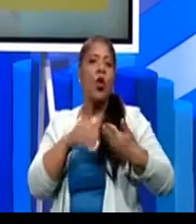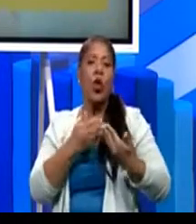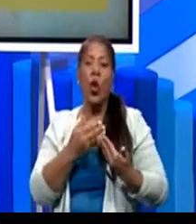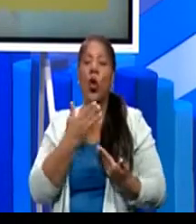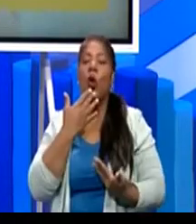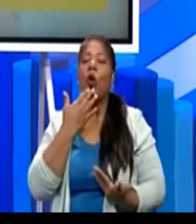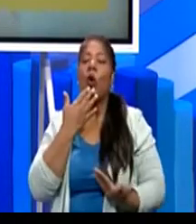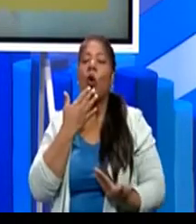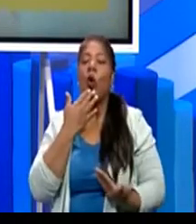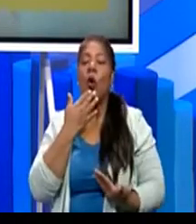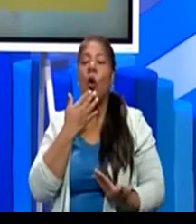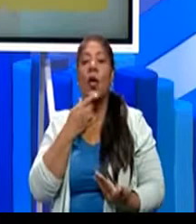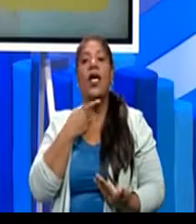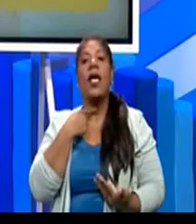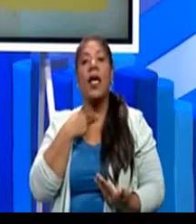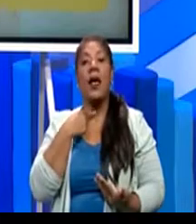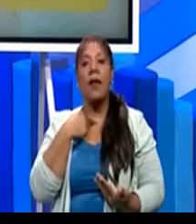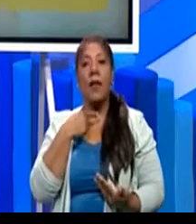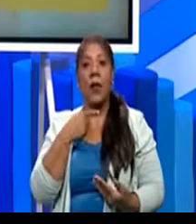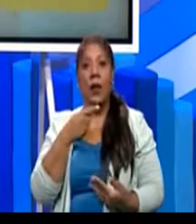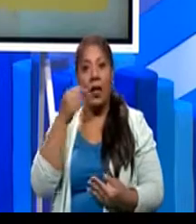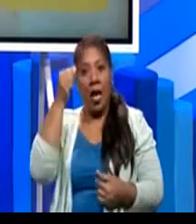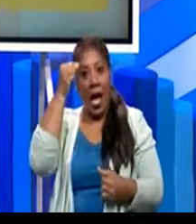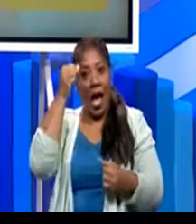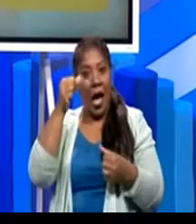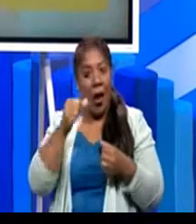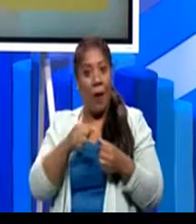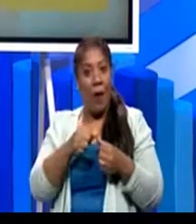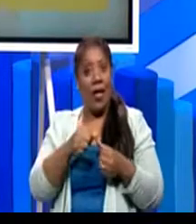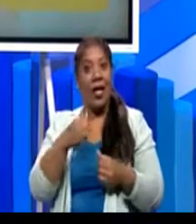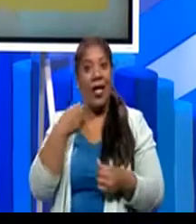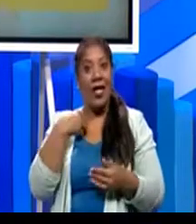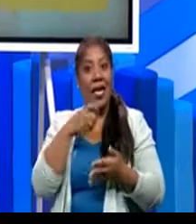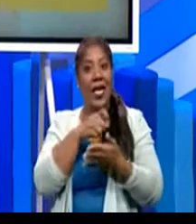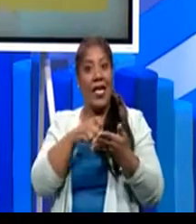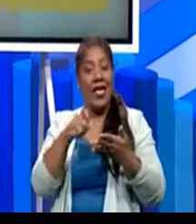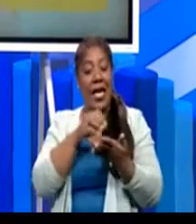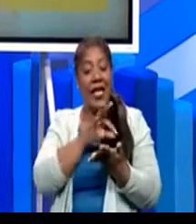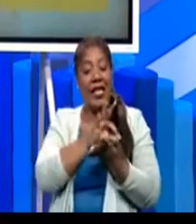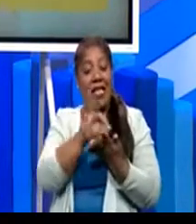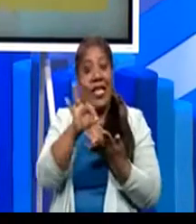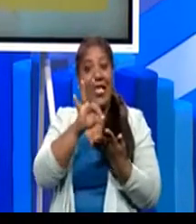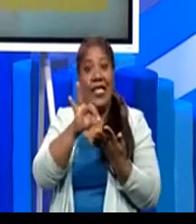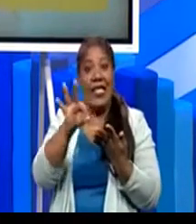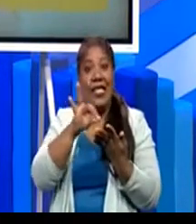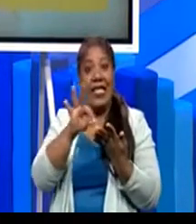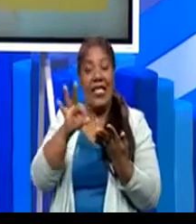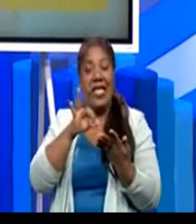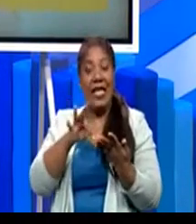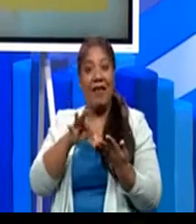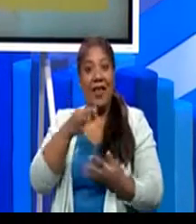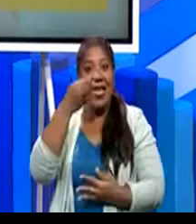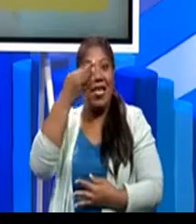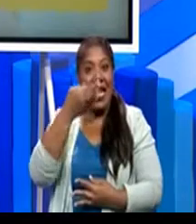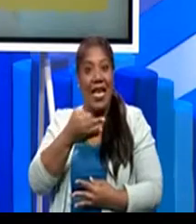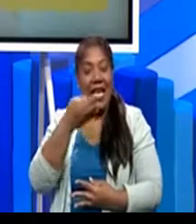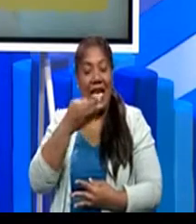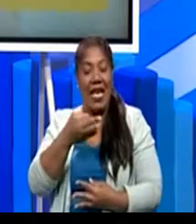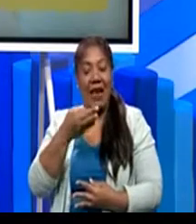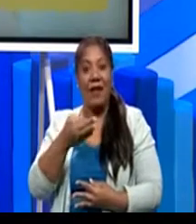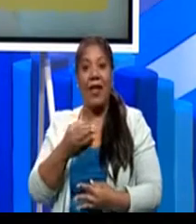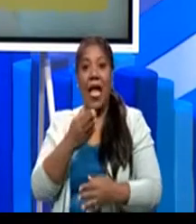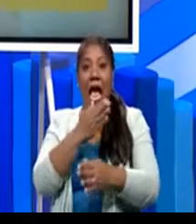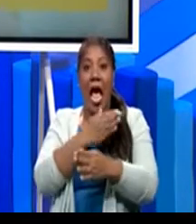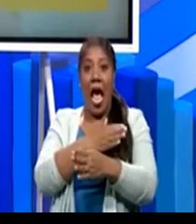su sinceridad. Así que llegamos aquí a esta parte de la clase y antes de terminar yo